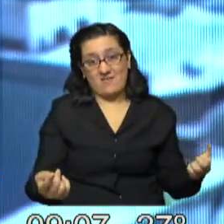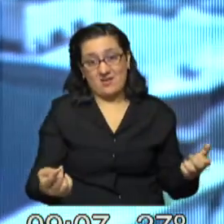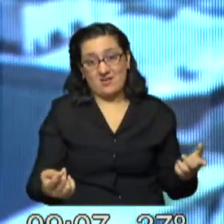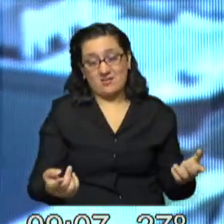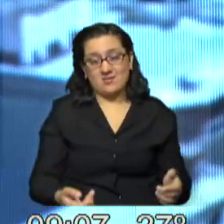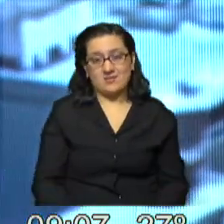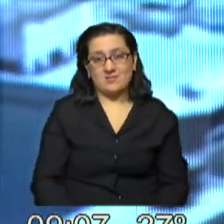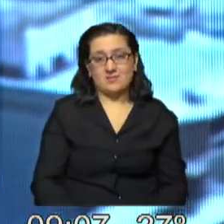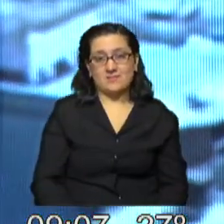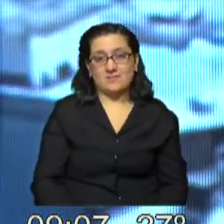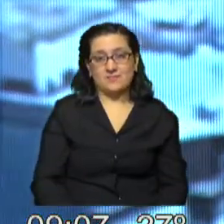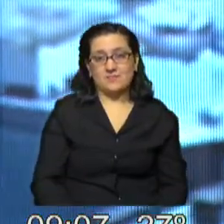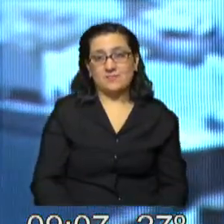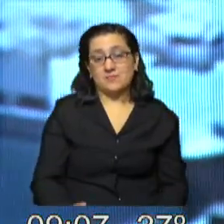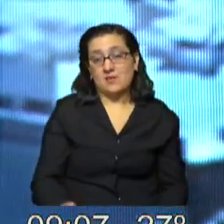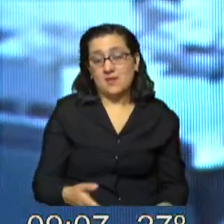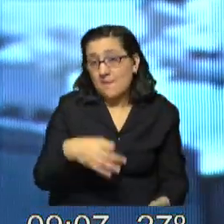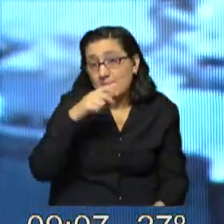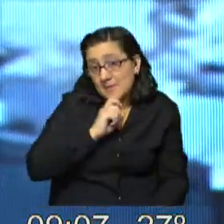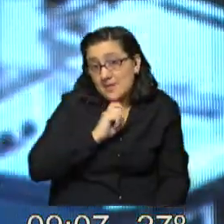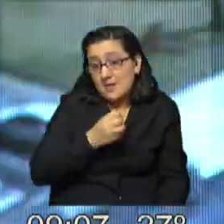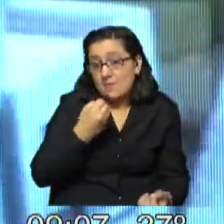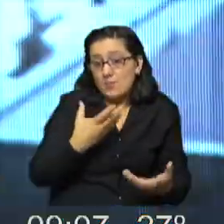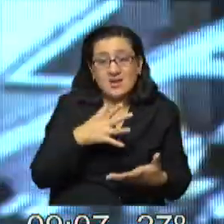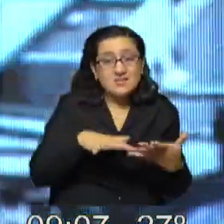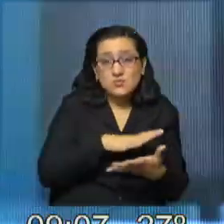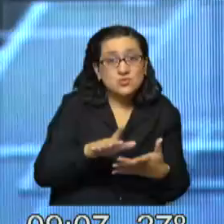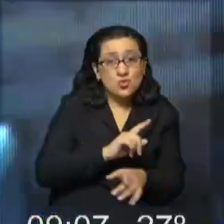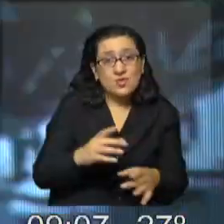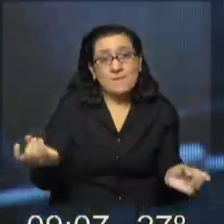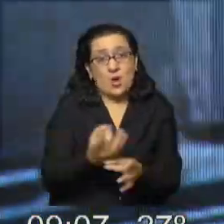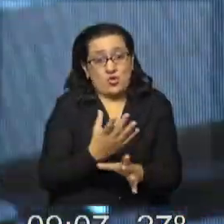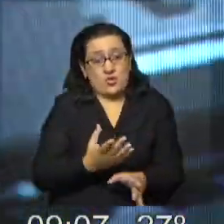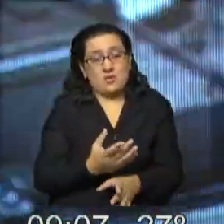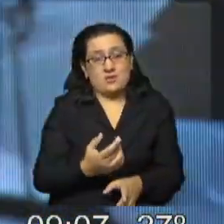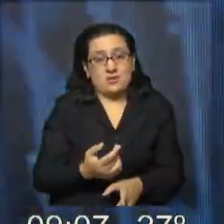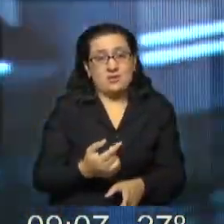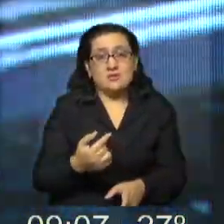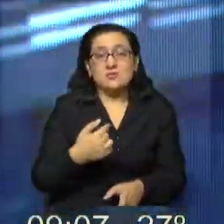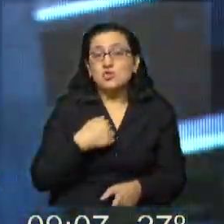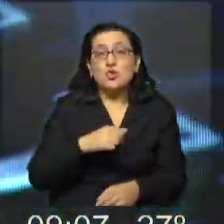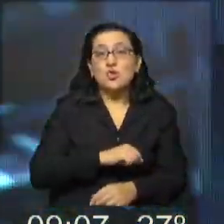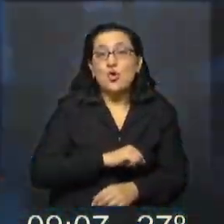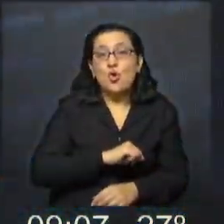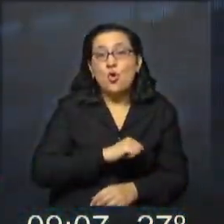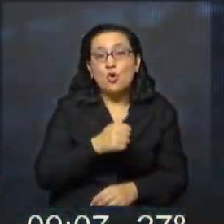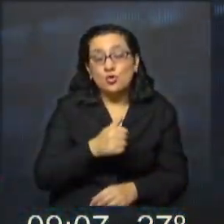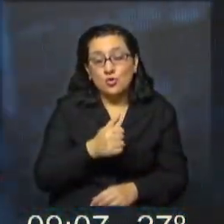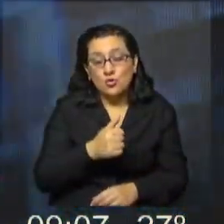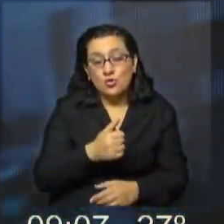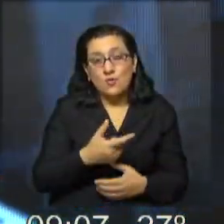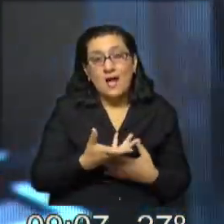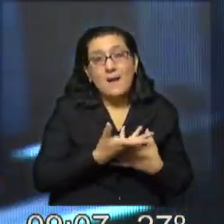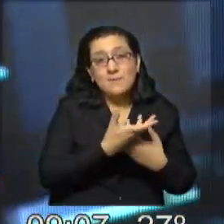mentir. Uh-huh. Lisa y llanamente mentir. Porque las condiciones no están dadas. Si yo no logro arropar a esos sectores más